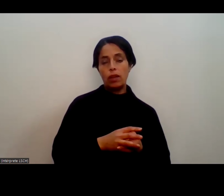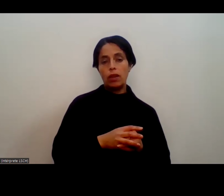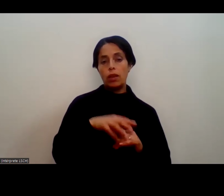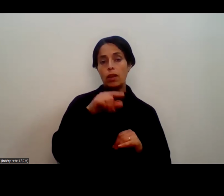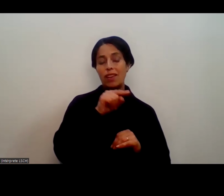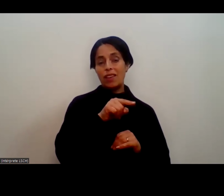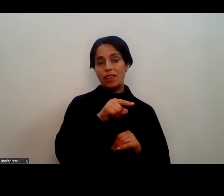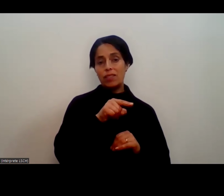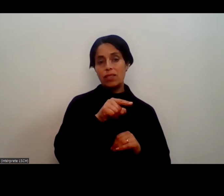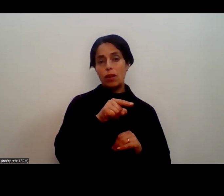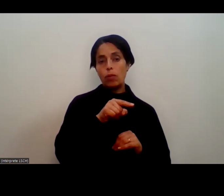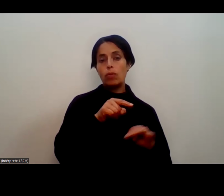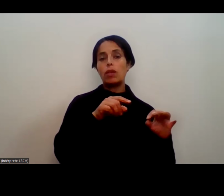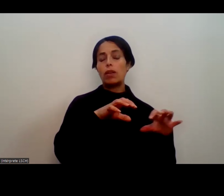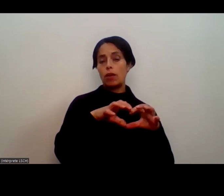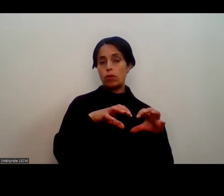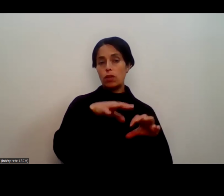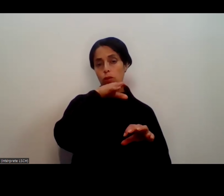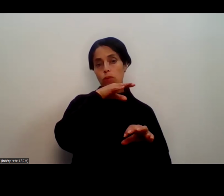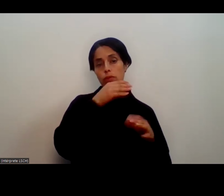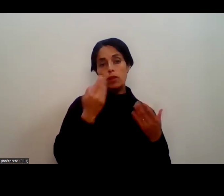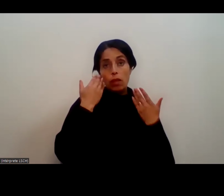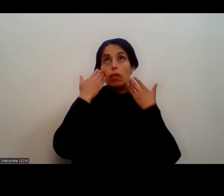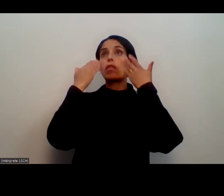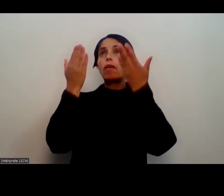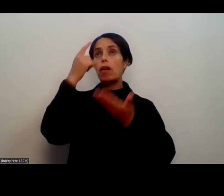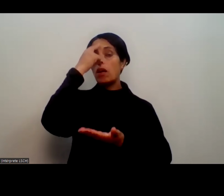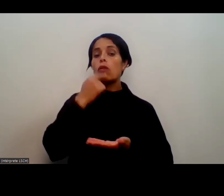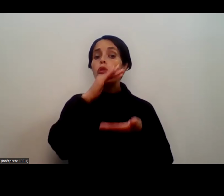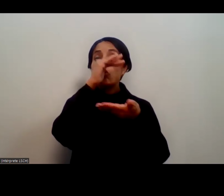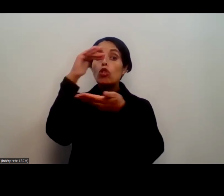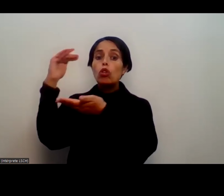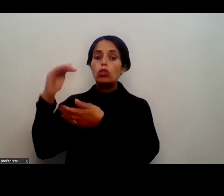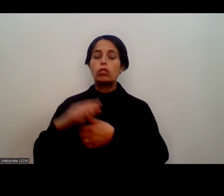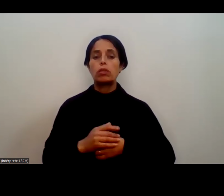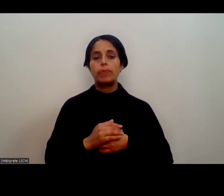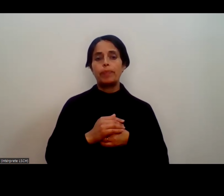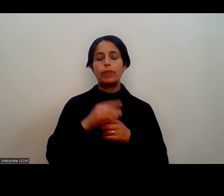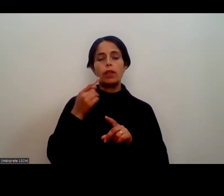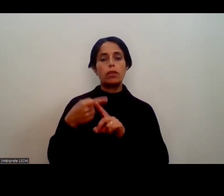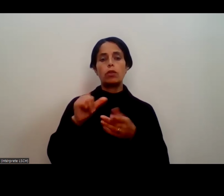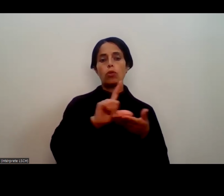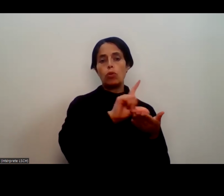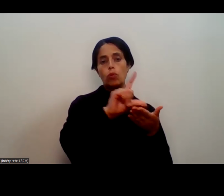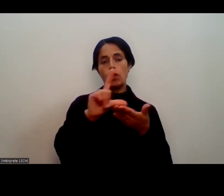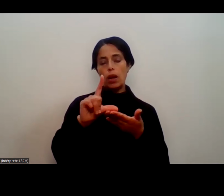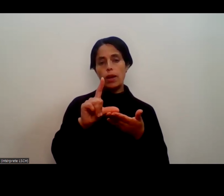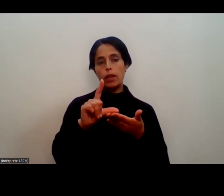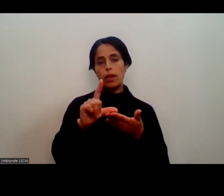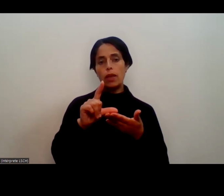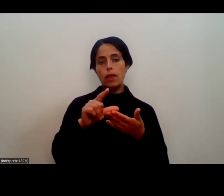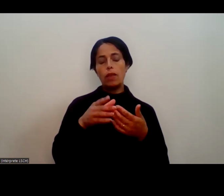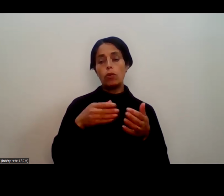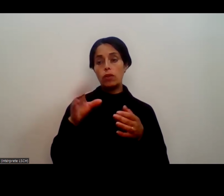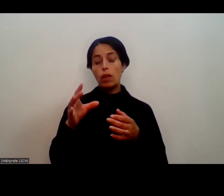los elementos que se ofrendaba a las deidades. Por eso es que en muchos sitios arqueológicos todavía